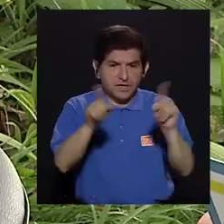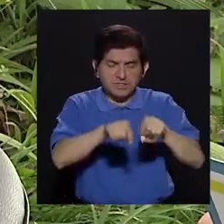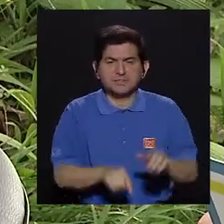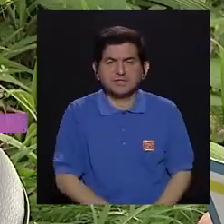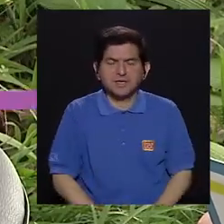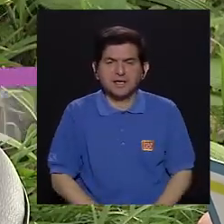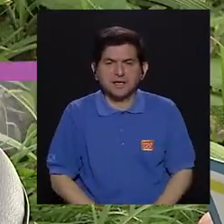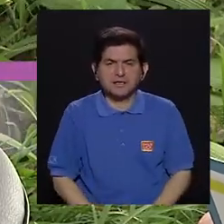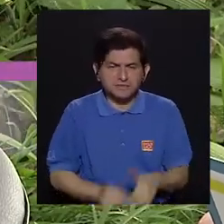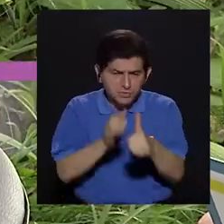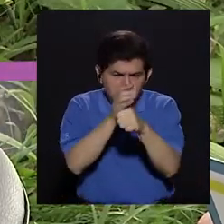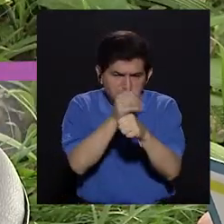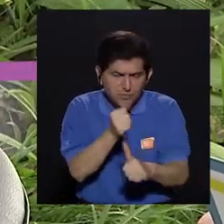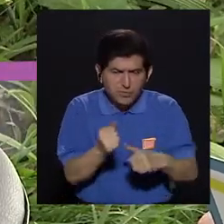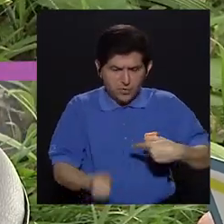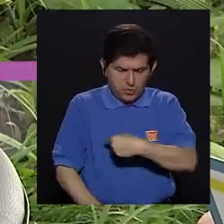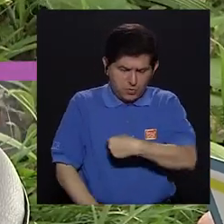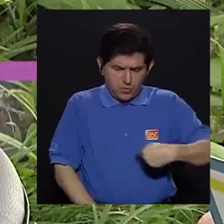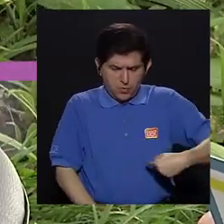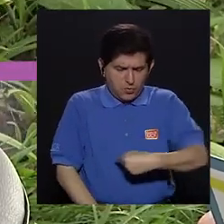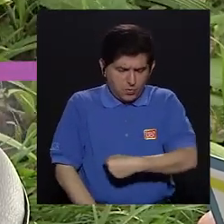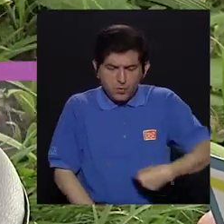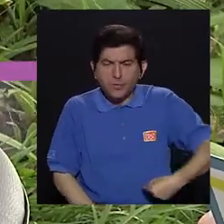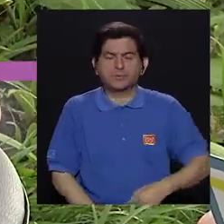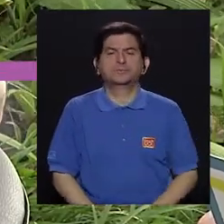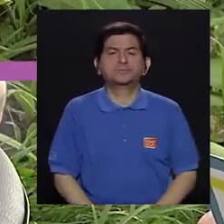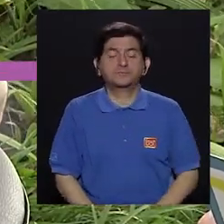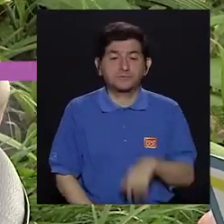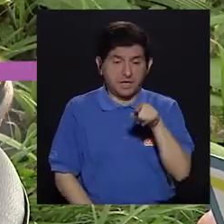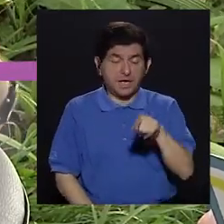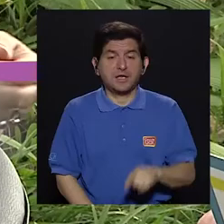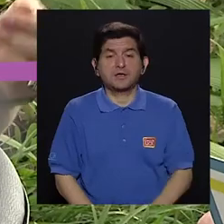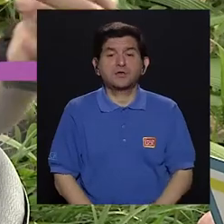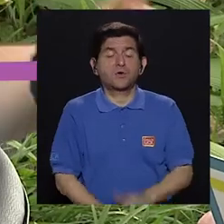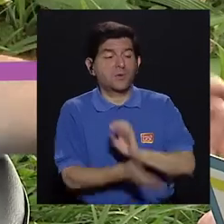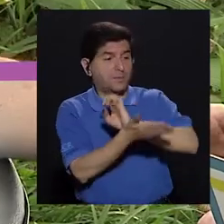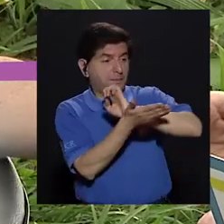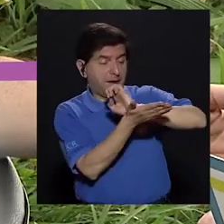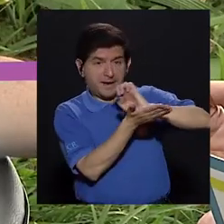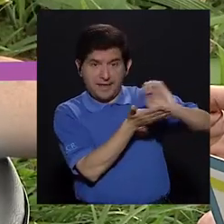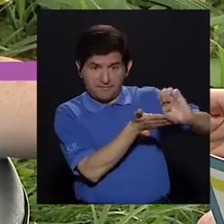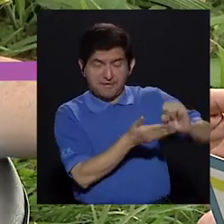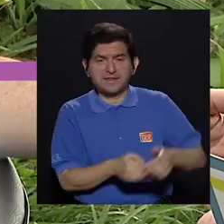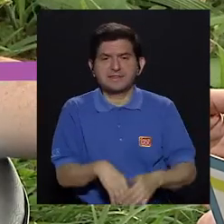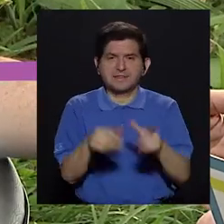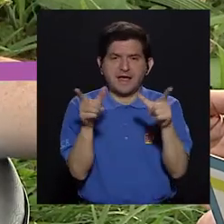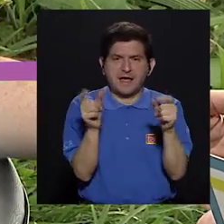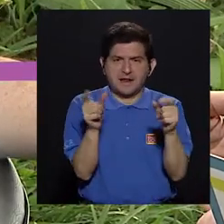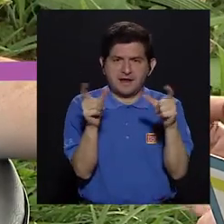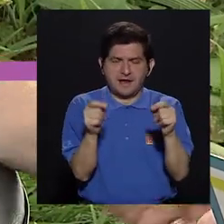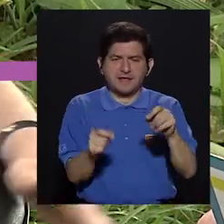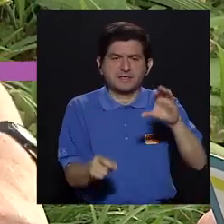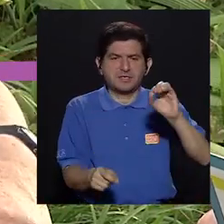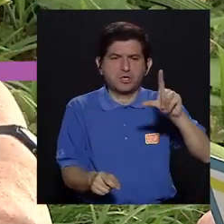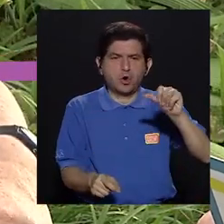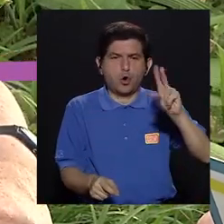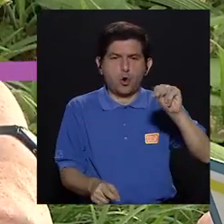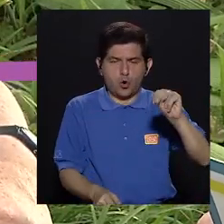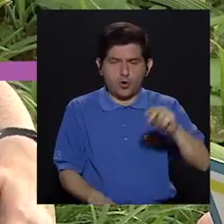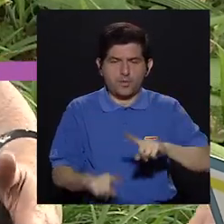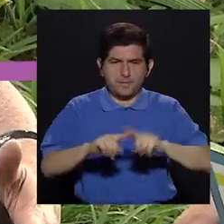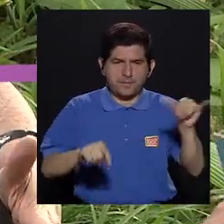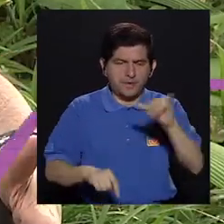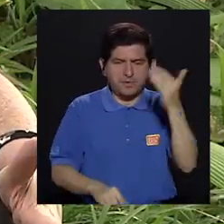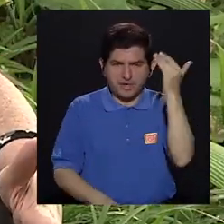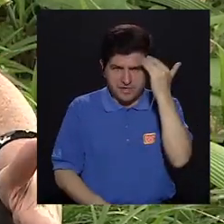de las heces a través del intestino. Es un factor preventor del cáncer de colon, pero también